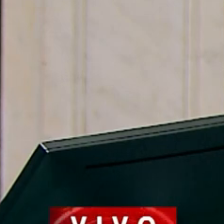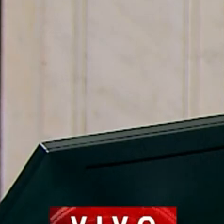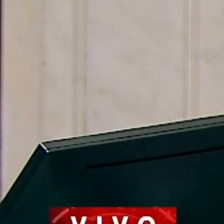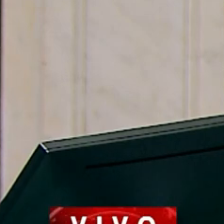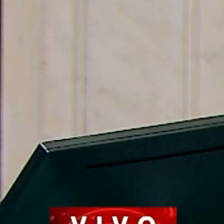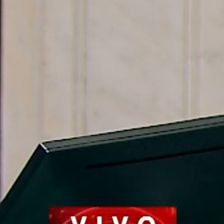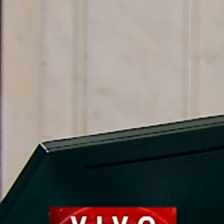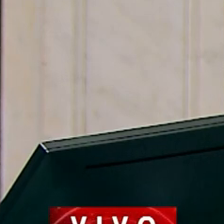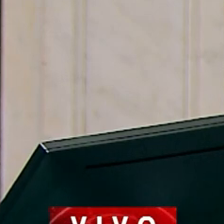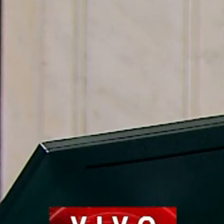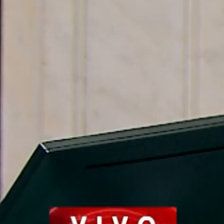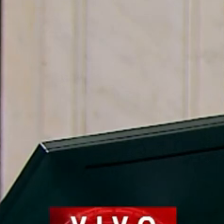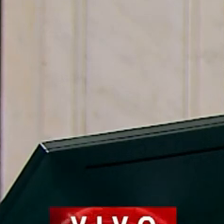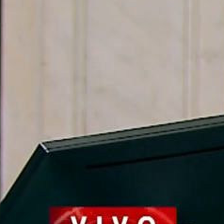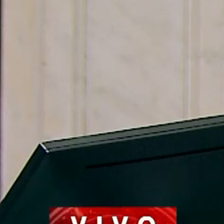diputada Verónica Caliba.